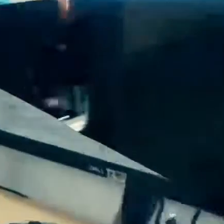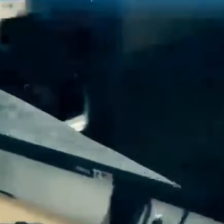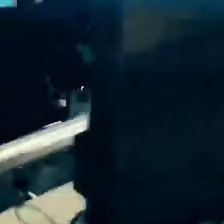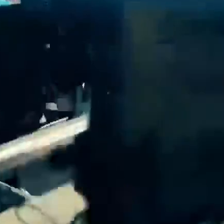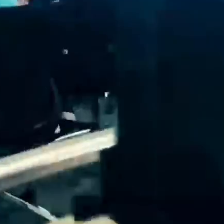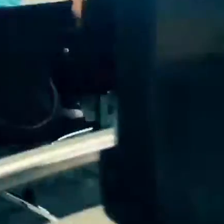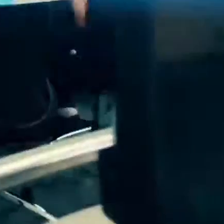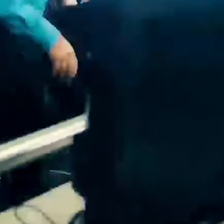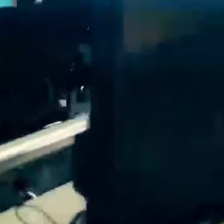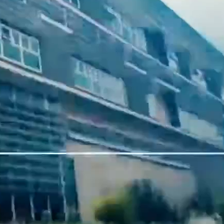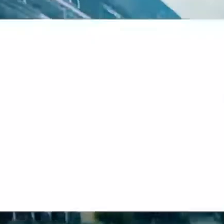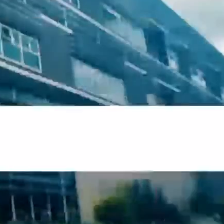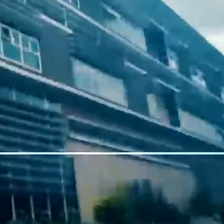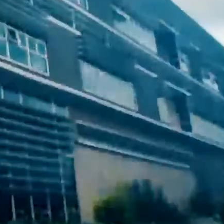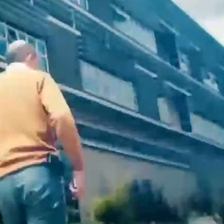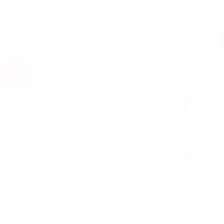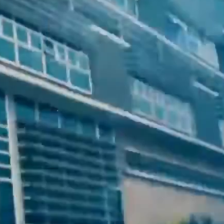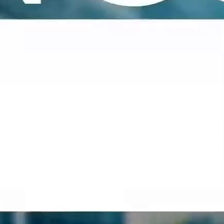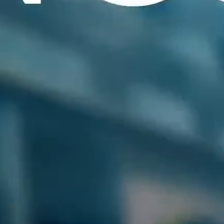Música